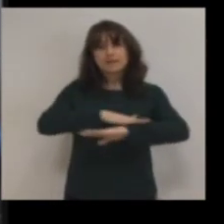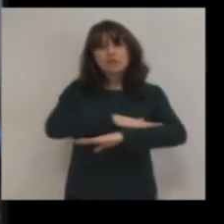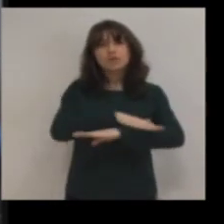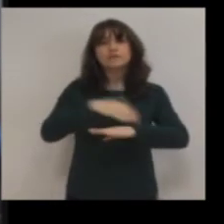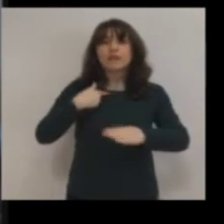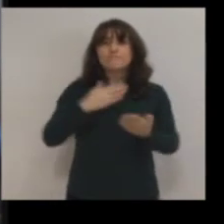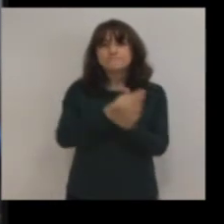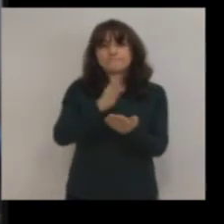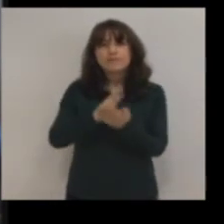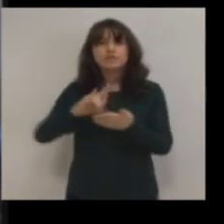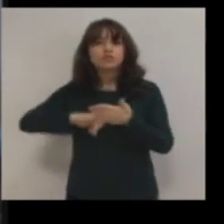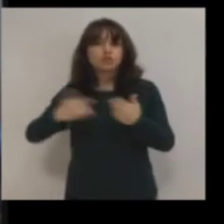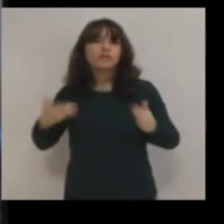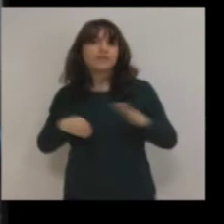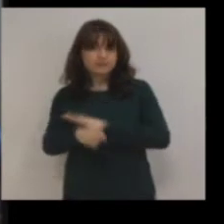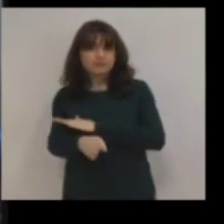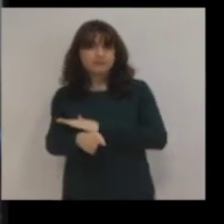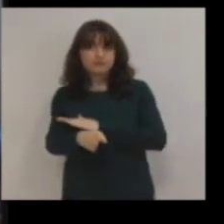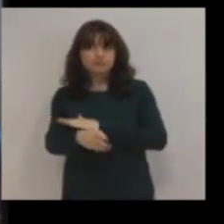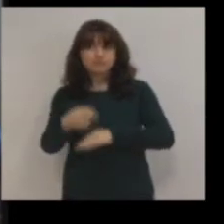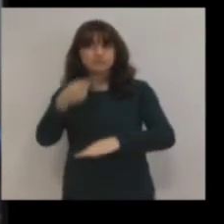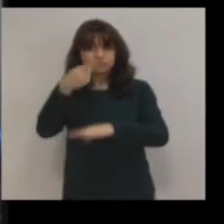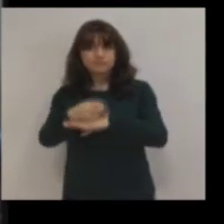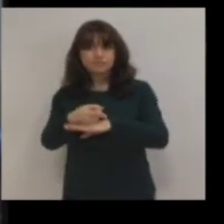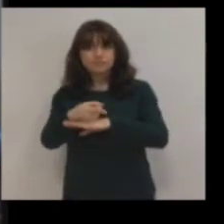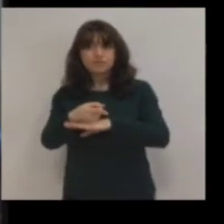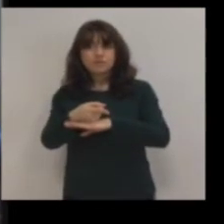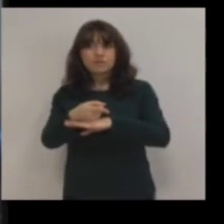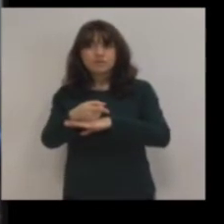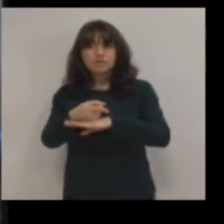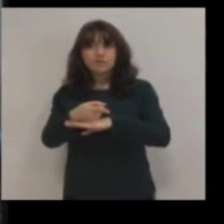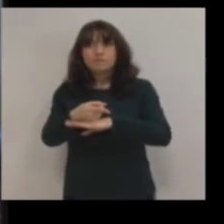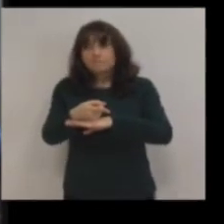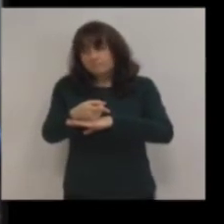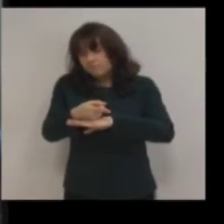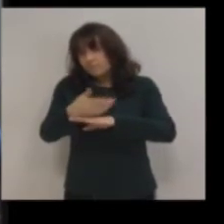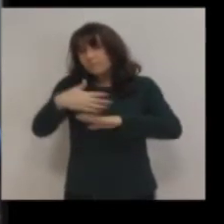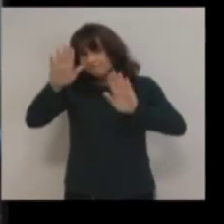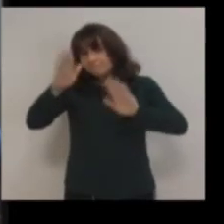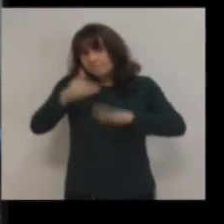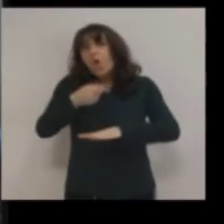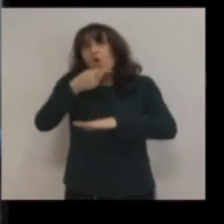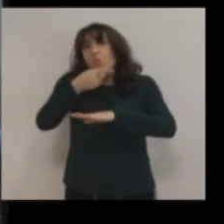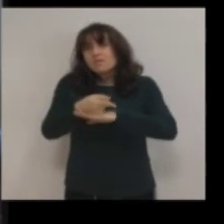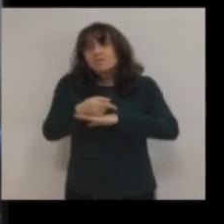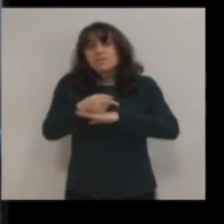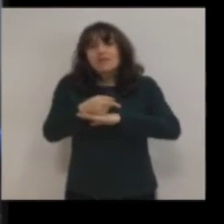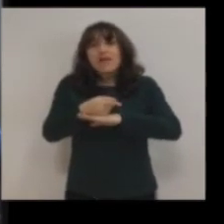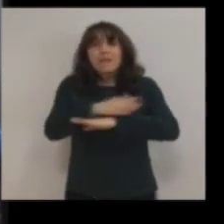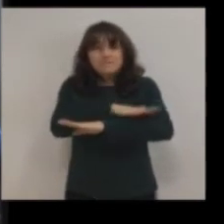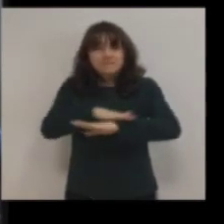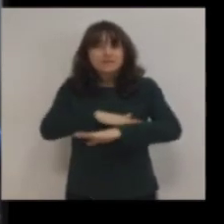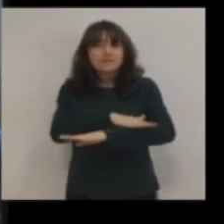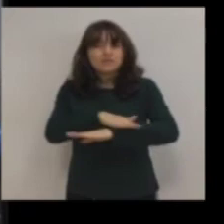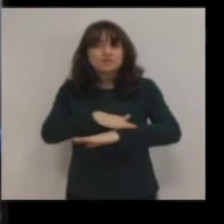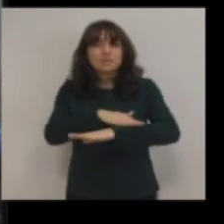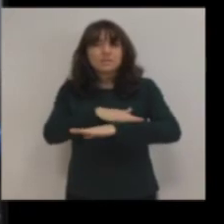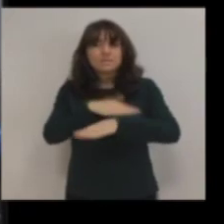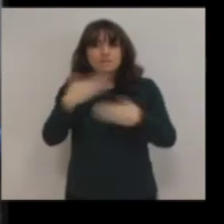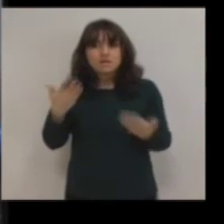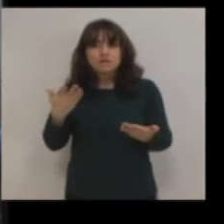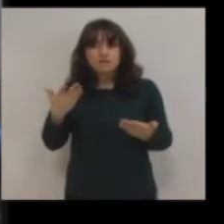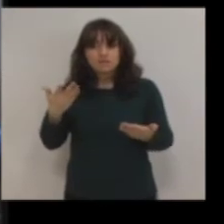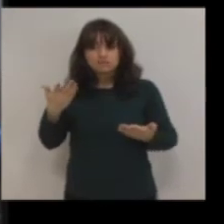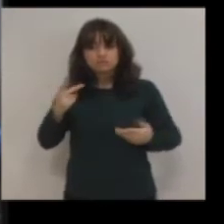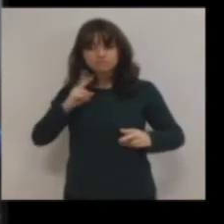de medios tecnológicos accesibles y obligan, se supone que obligan a las administraciones a que además